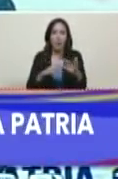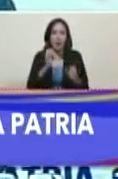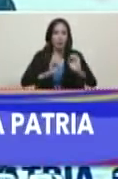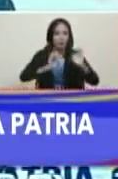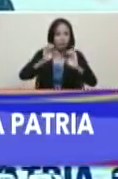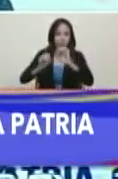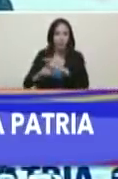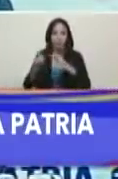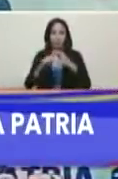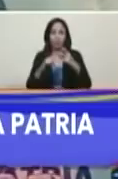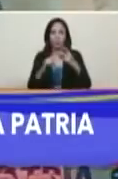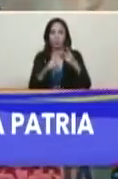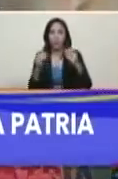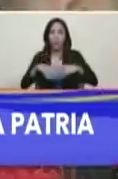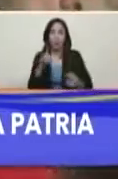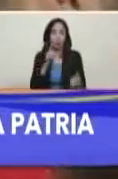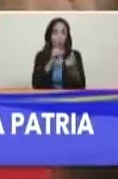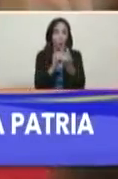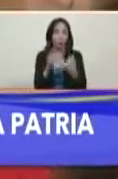de la atención directa.